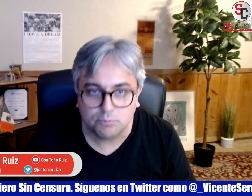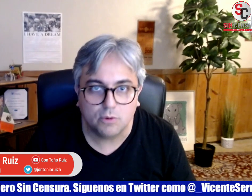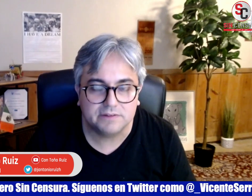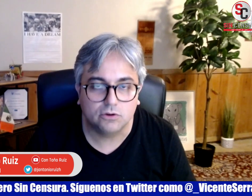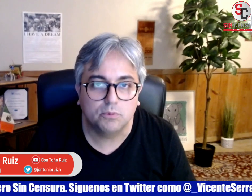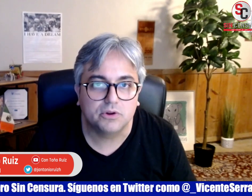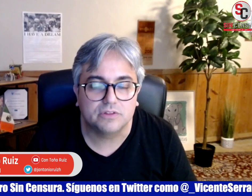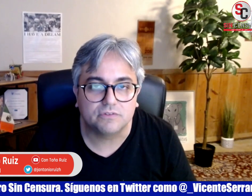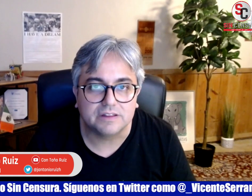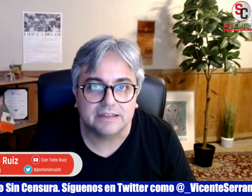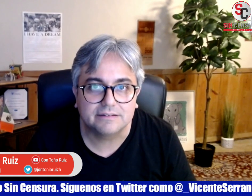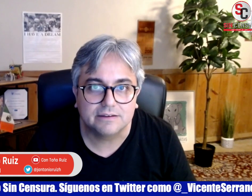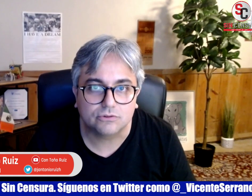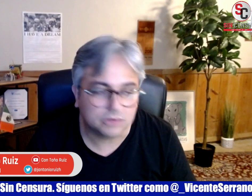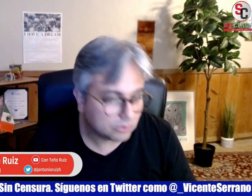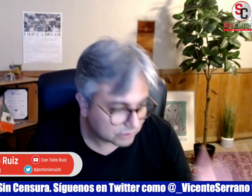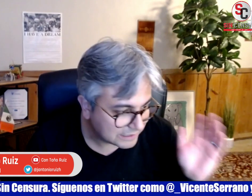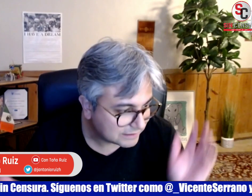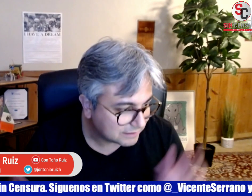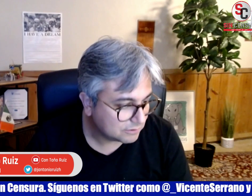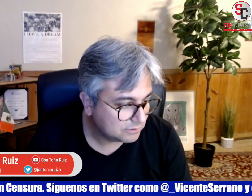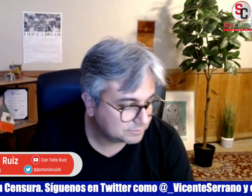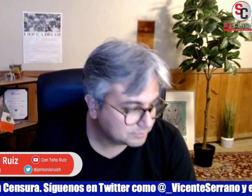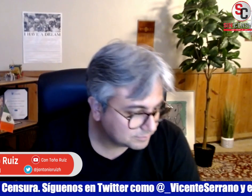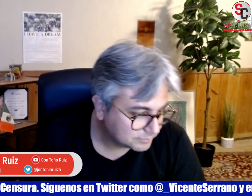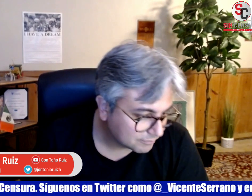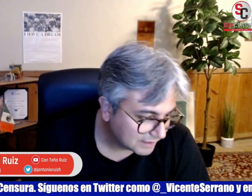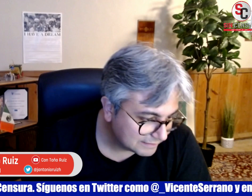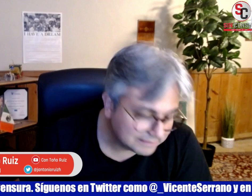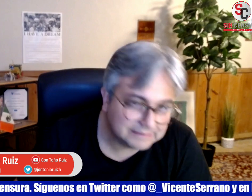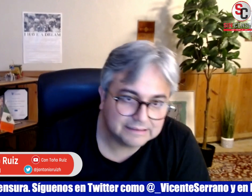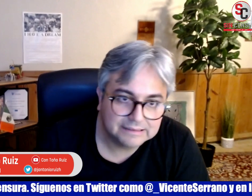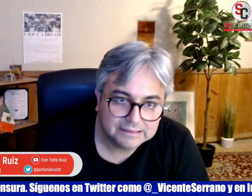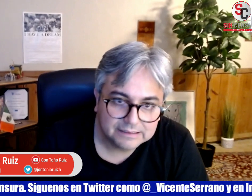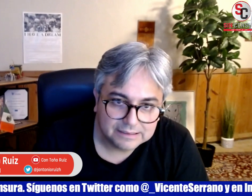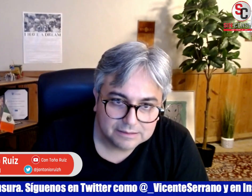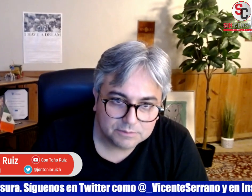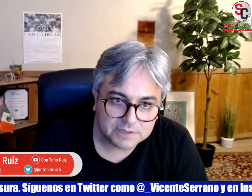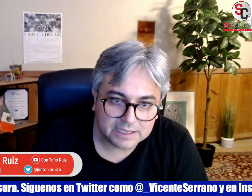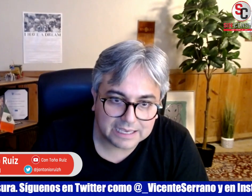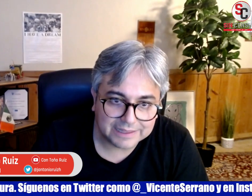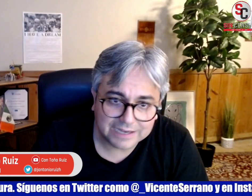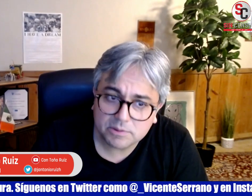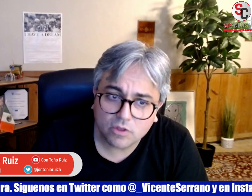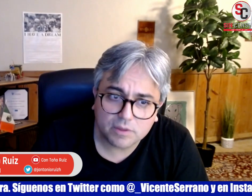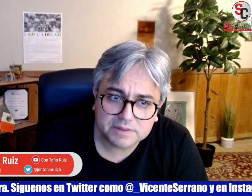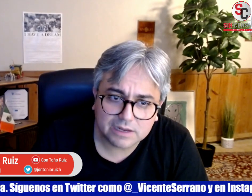presos o son pobres y no pudieron defenderse o son inocentes, ¿no? Así que, pues hay que quedar. Y le pido a don David